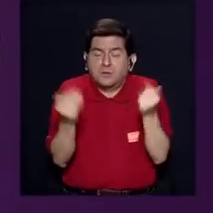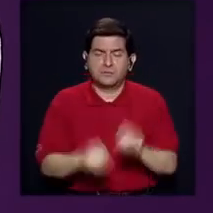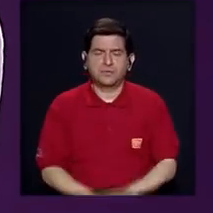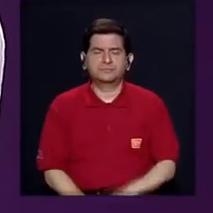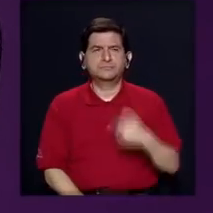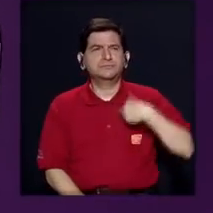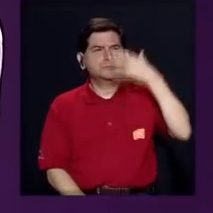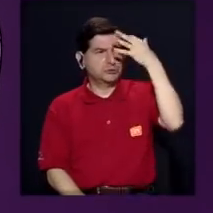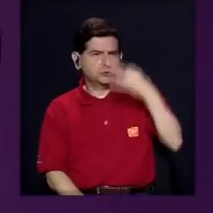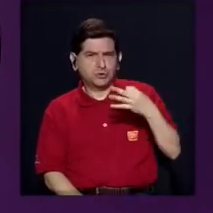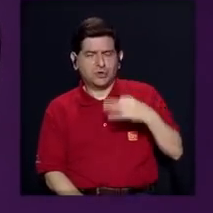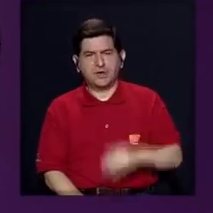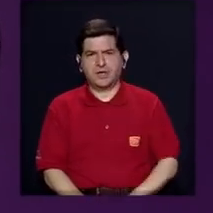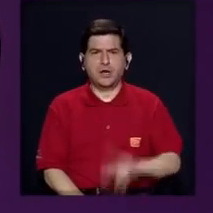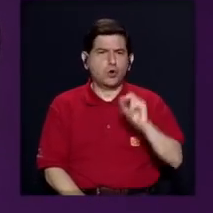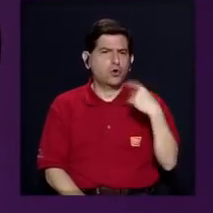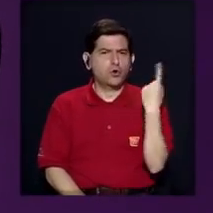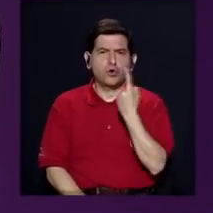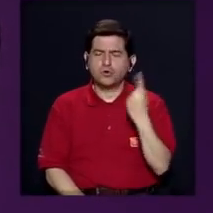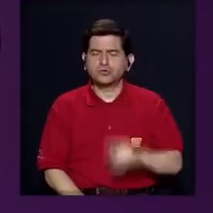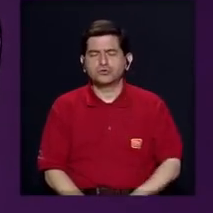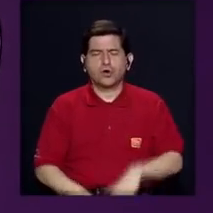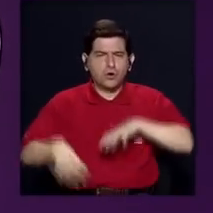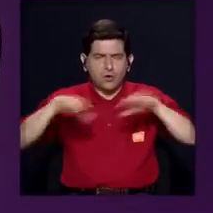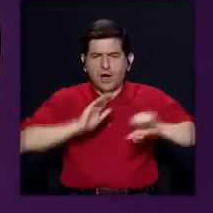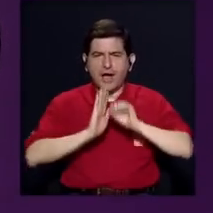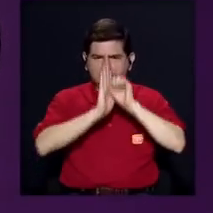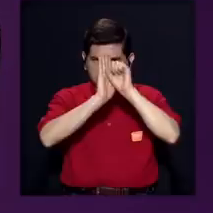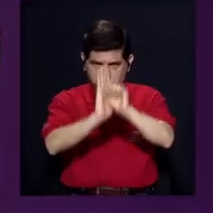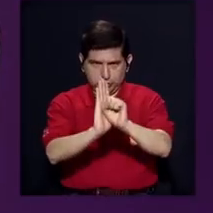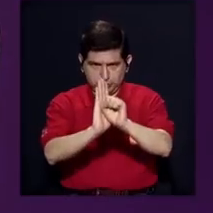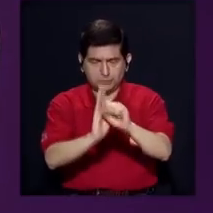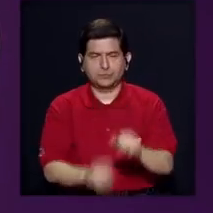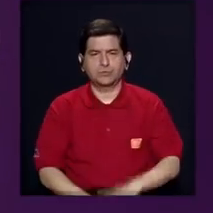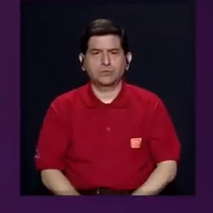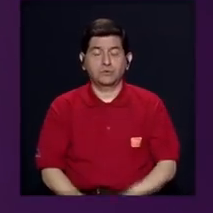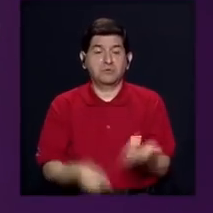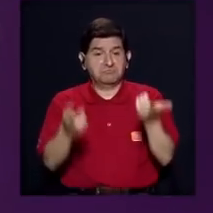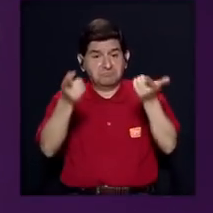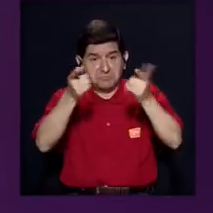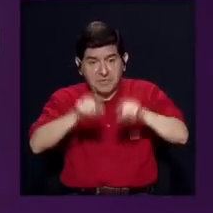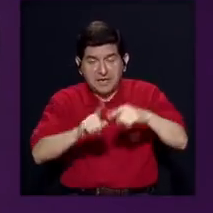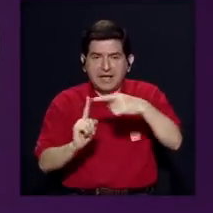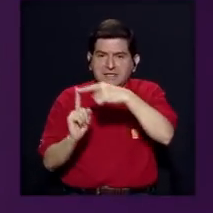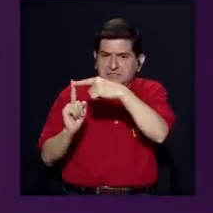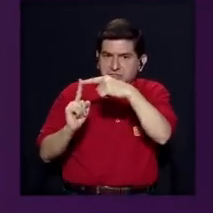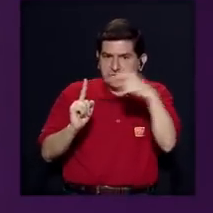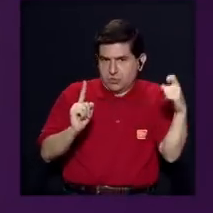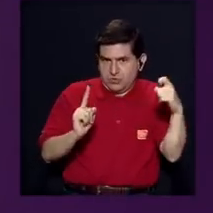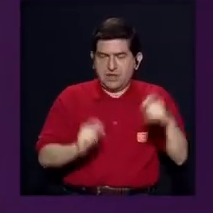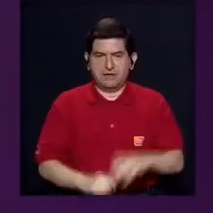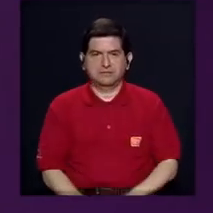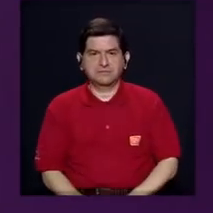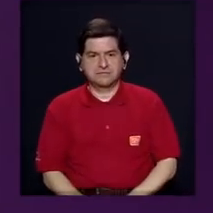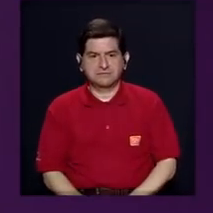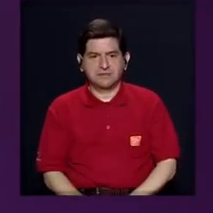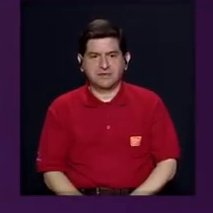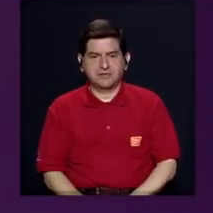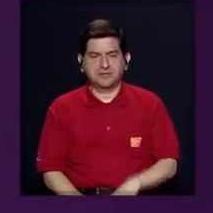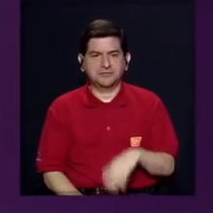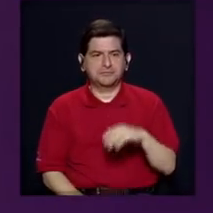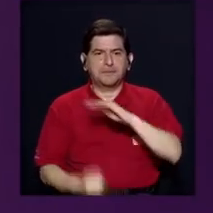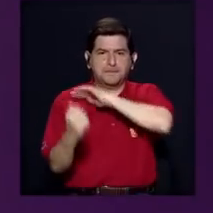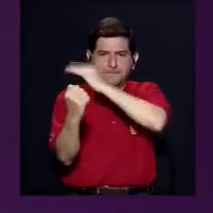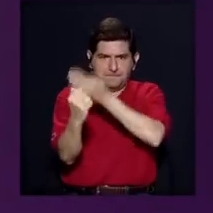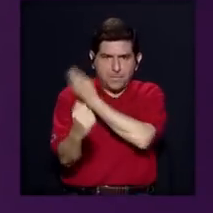más allá de un acto simbólico en el qué desde él el